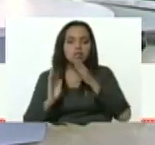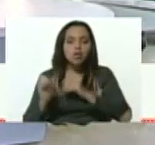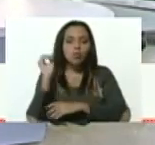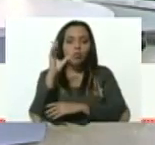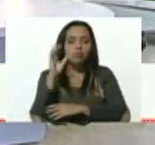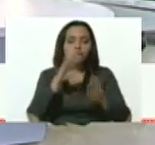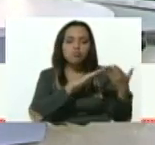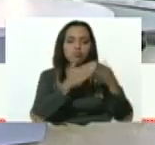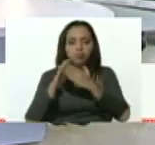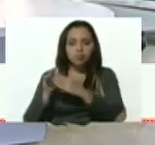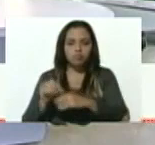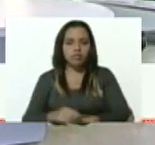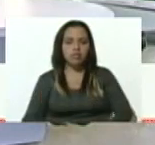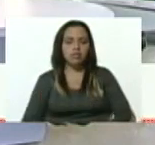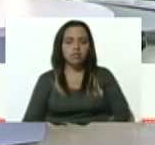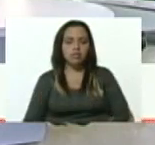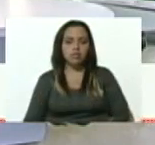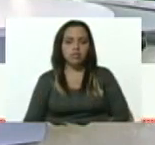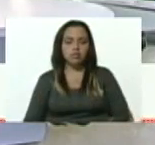comunales.